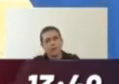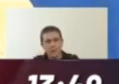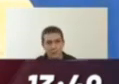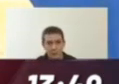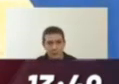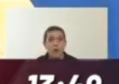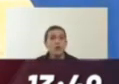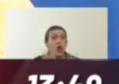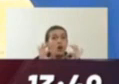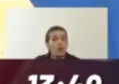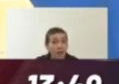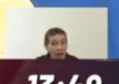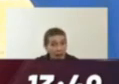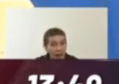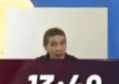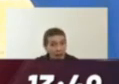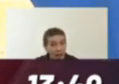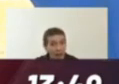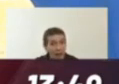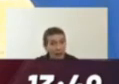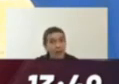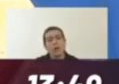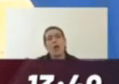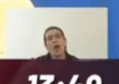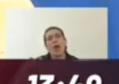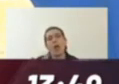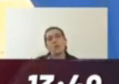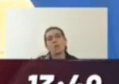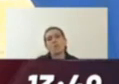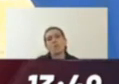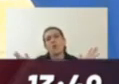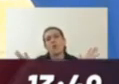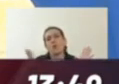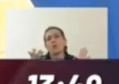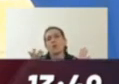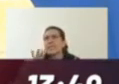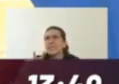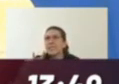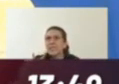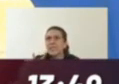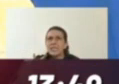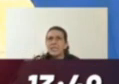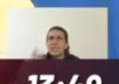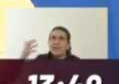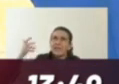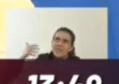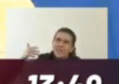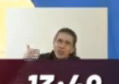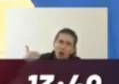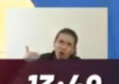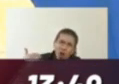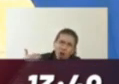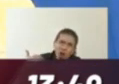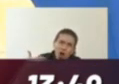Yo sé que para muchos es complejo todo este tiempo que ha